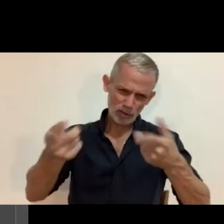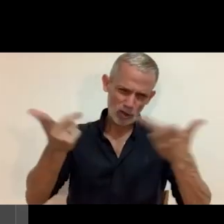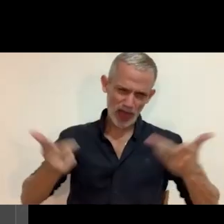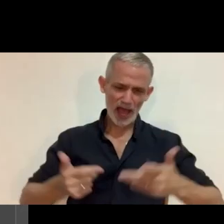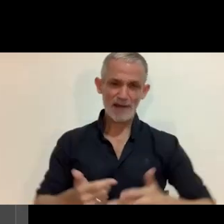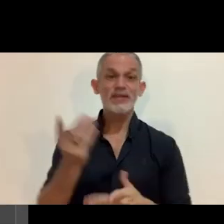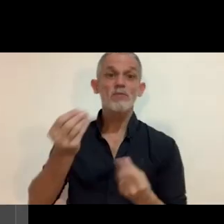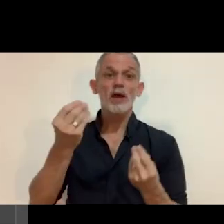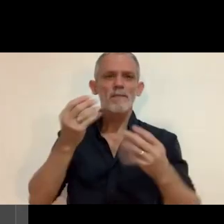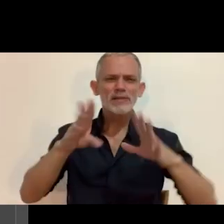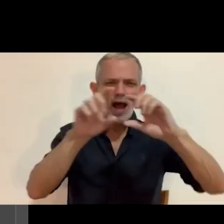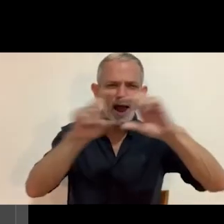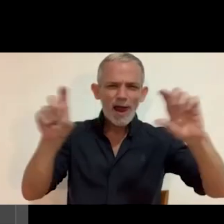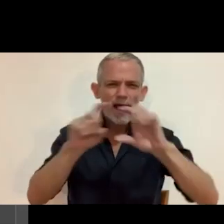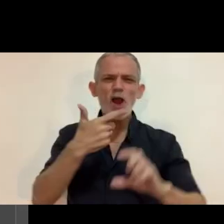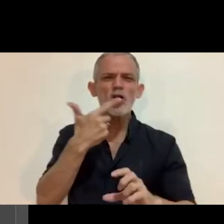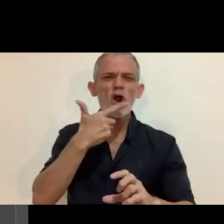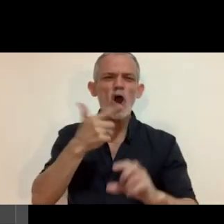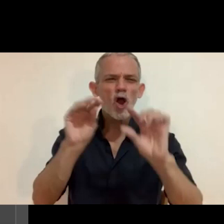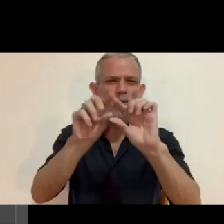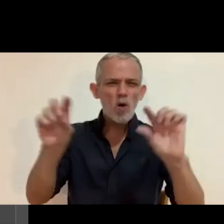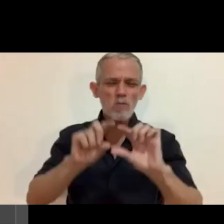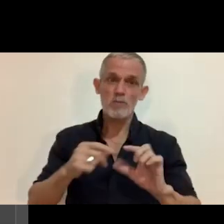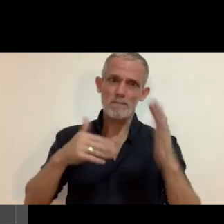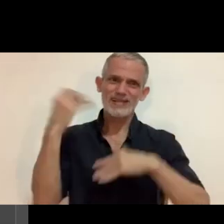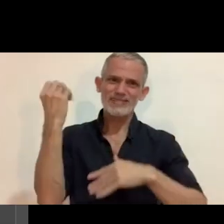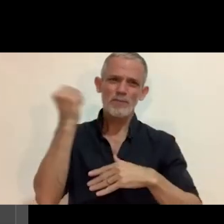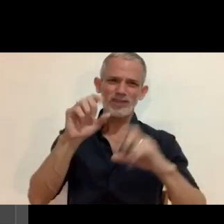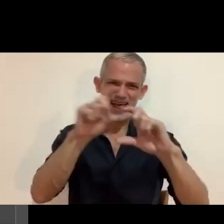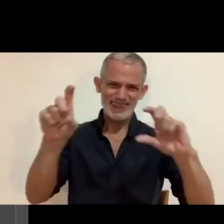empezar por las partes que están marcadas, que son las más importantes, y después